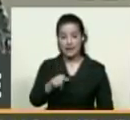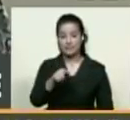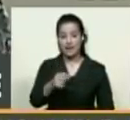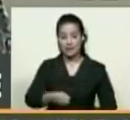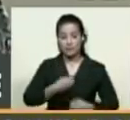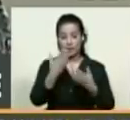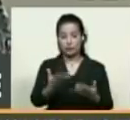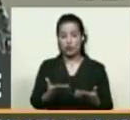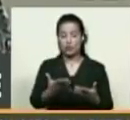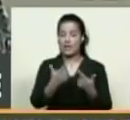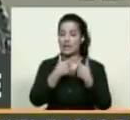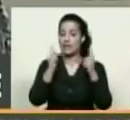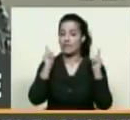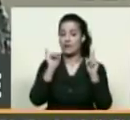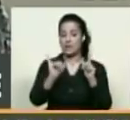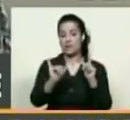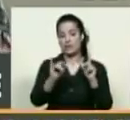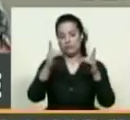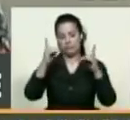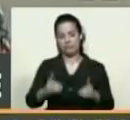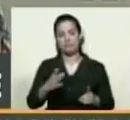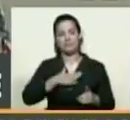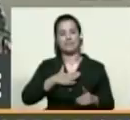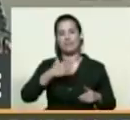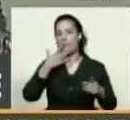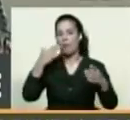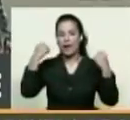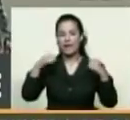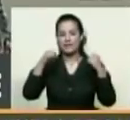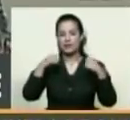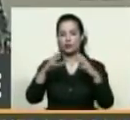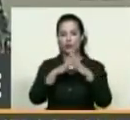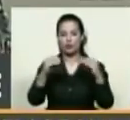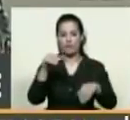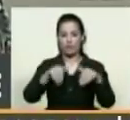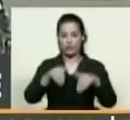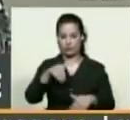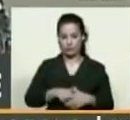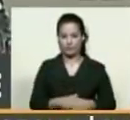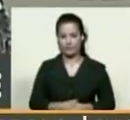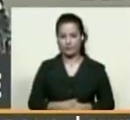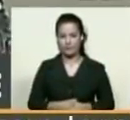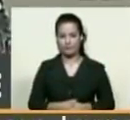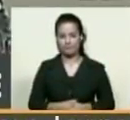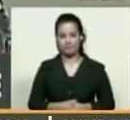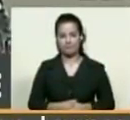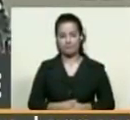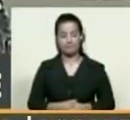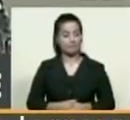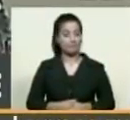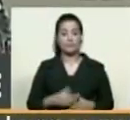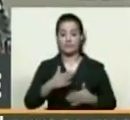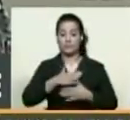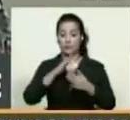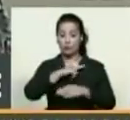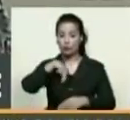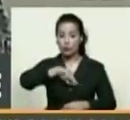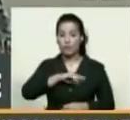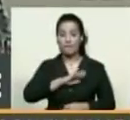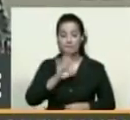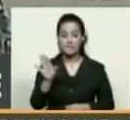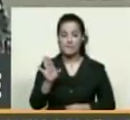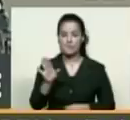expresión libre y soberana como es el ejercicio del sufragio. Veníamos de un